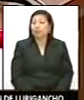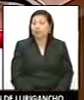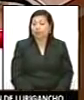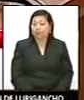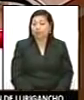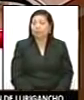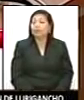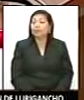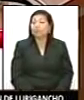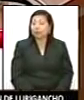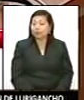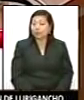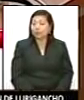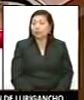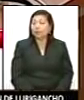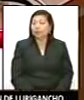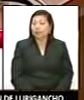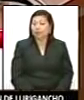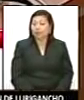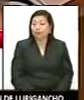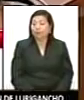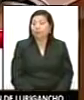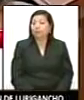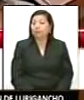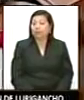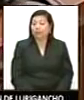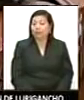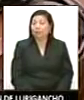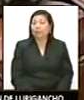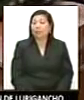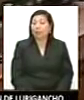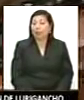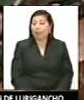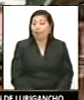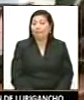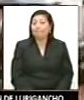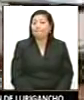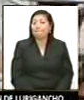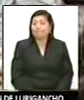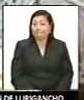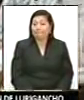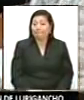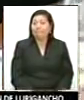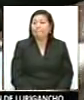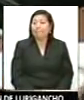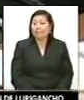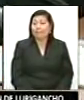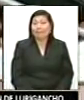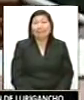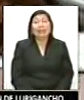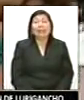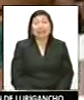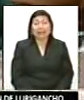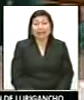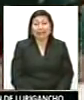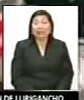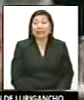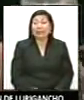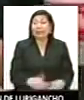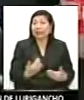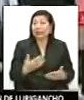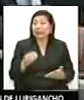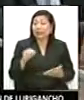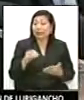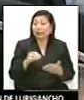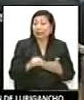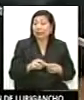Tiene la palabra el congresista Lionel Lescano. Señor presidente, muy breve, este es un asunto también que hemos debatido en esta comisión y